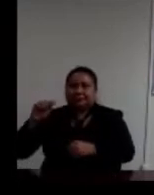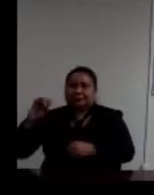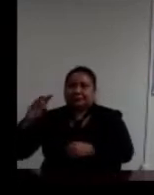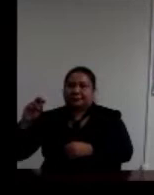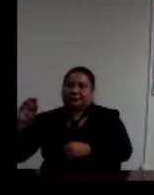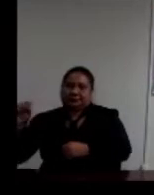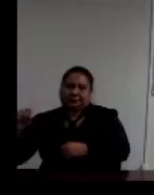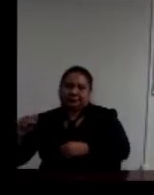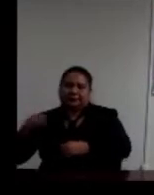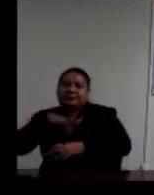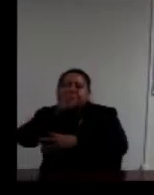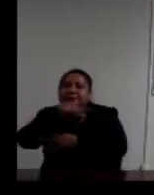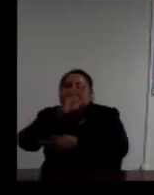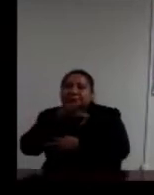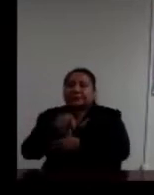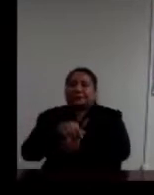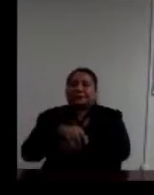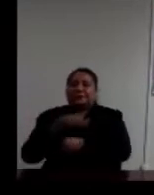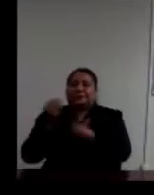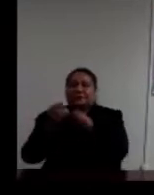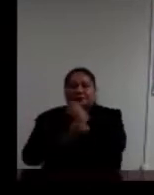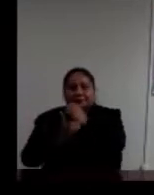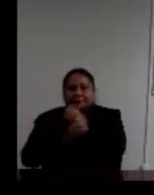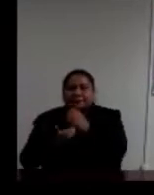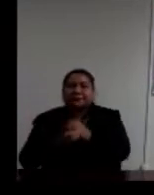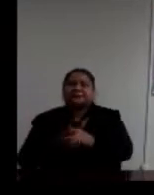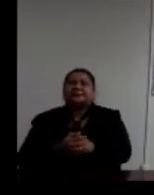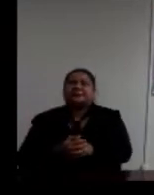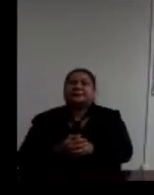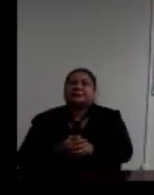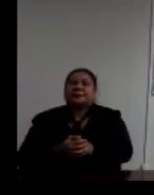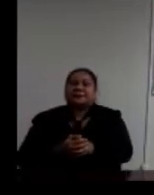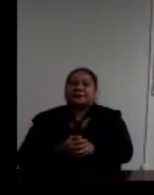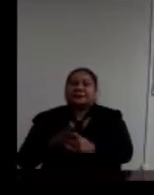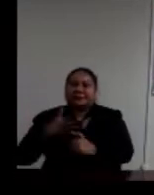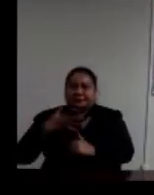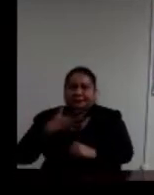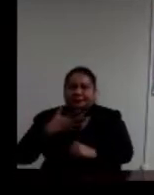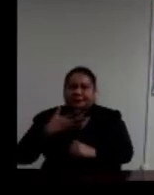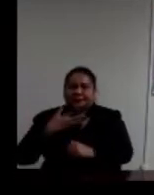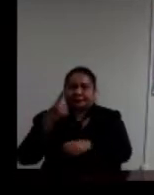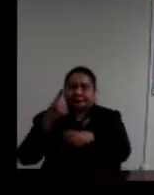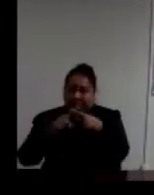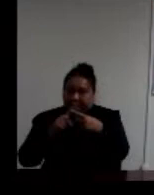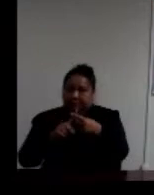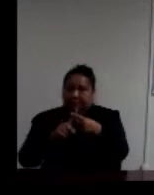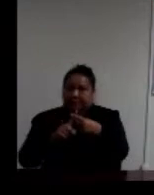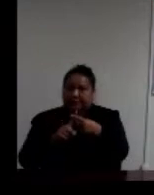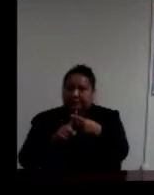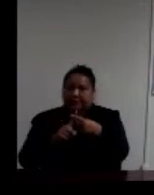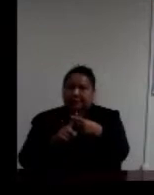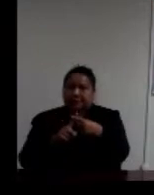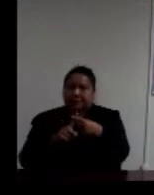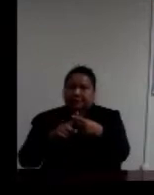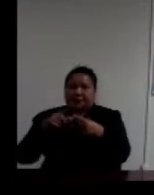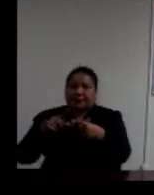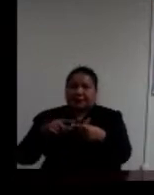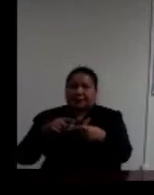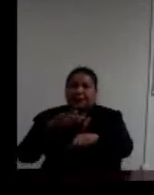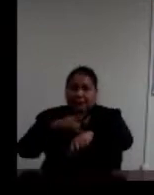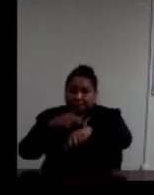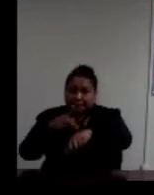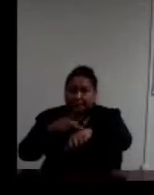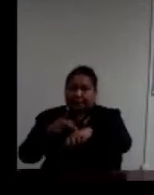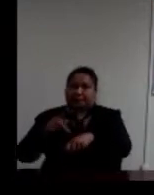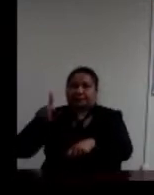muchos factores. Entre ellos tenemos uno de los factores es el de lo prenatal, que